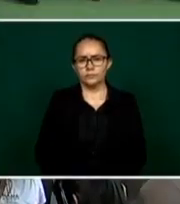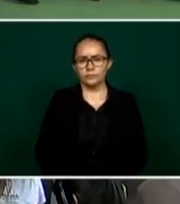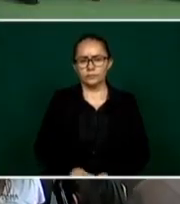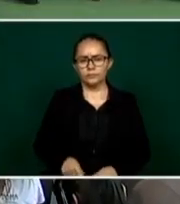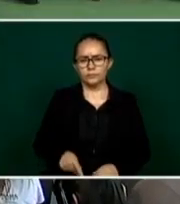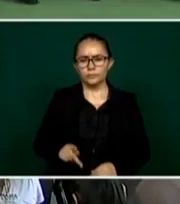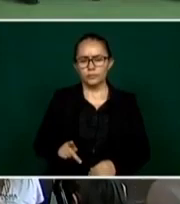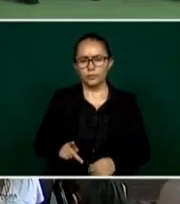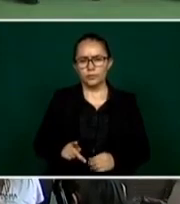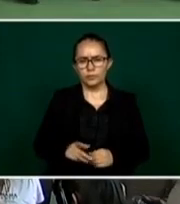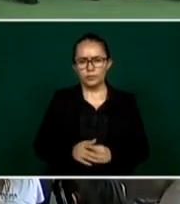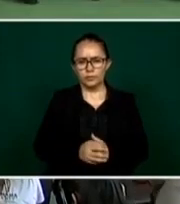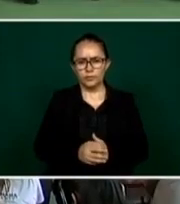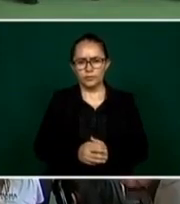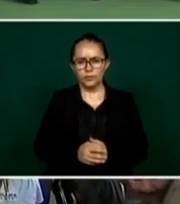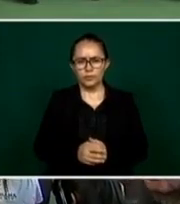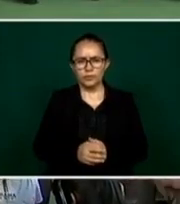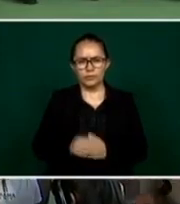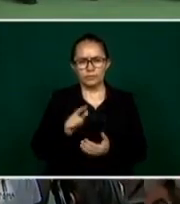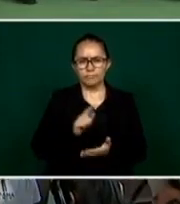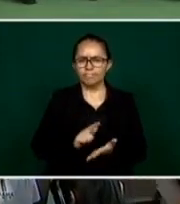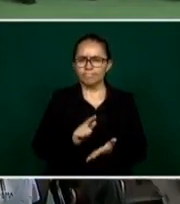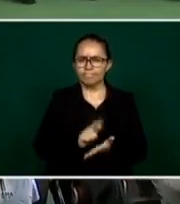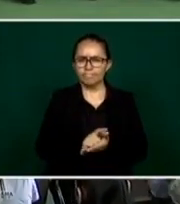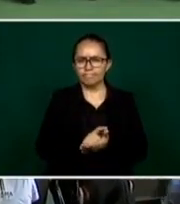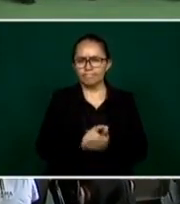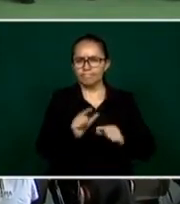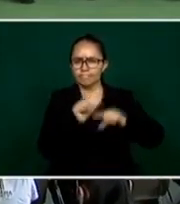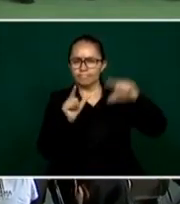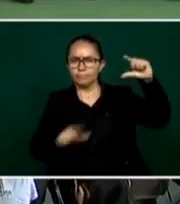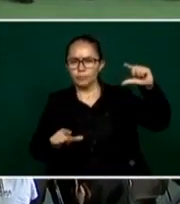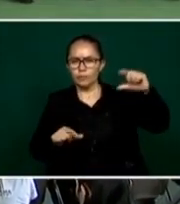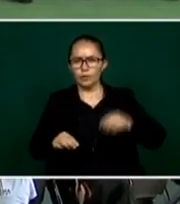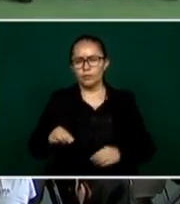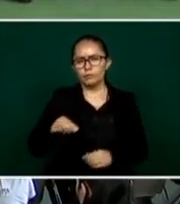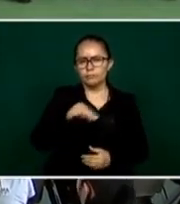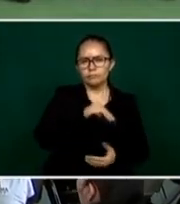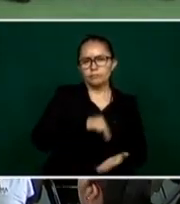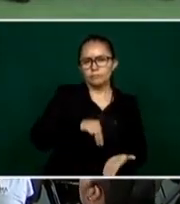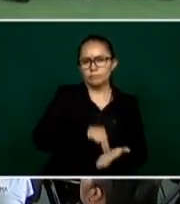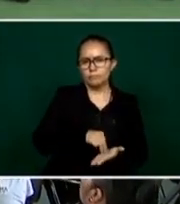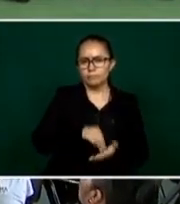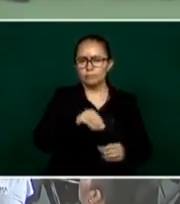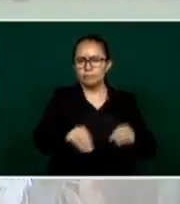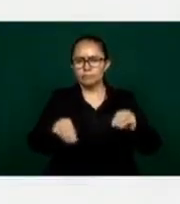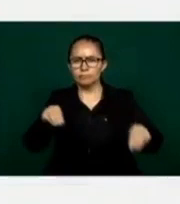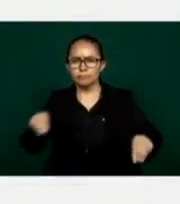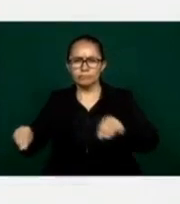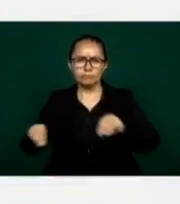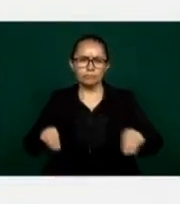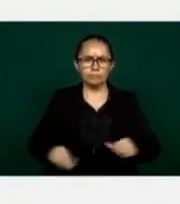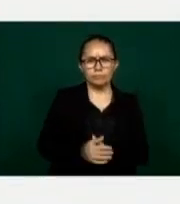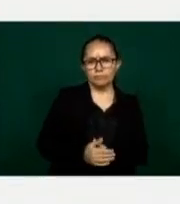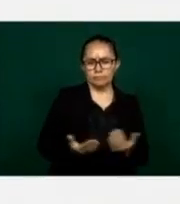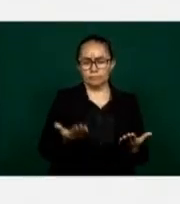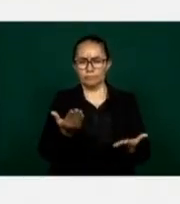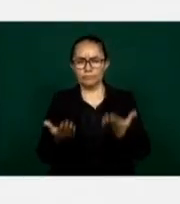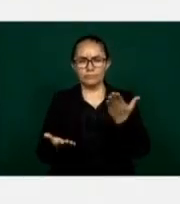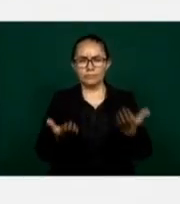Si tomando la media nacional de 25 homicidios por cada 100.000 habitantes, al compararlo con